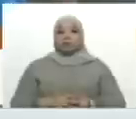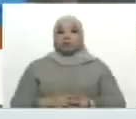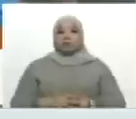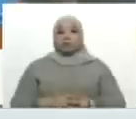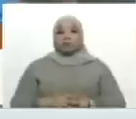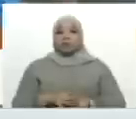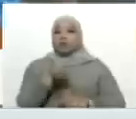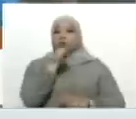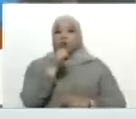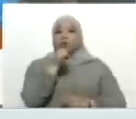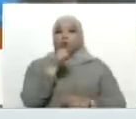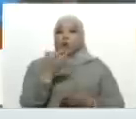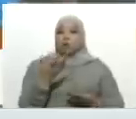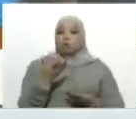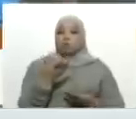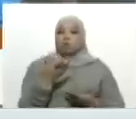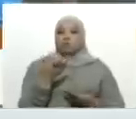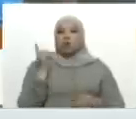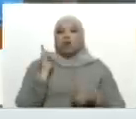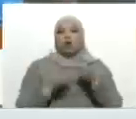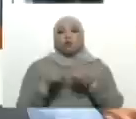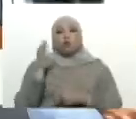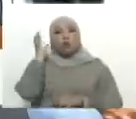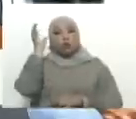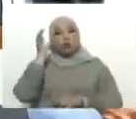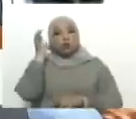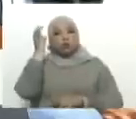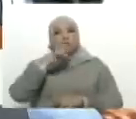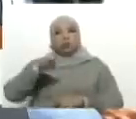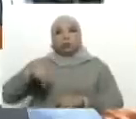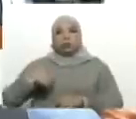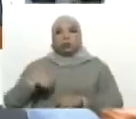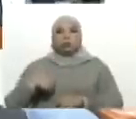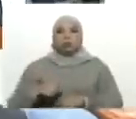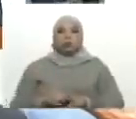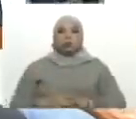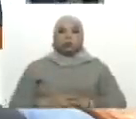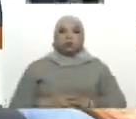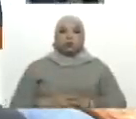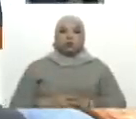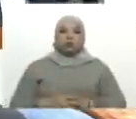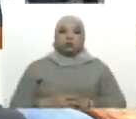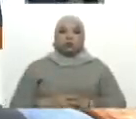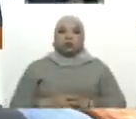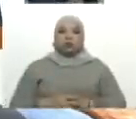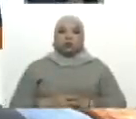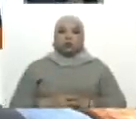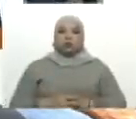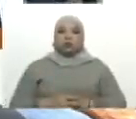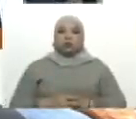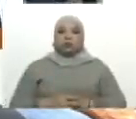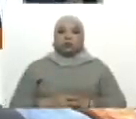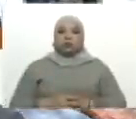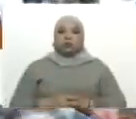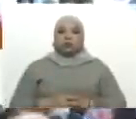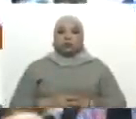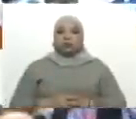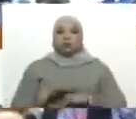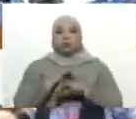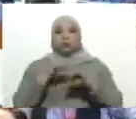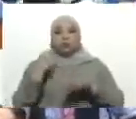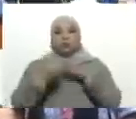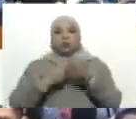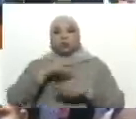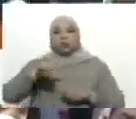información tener algo de conocimiento y podríamos hablar en función del estatus quo a nivel mundial y tener